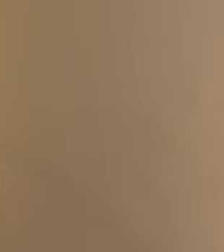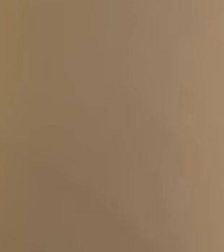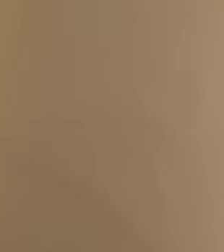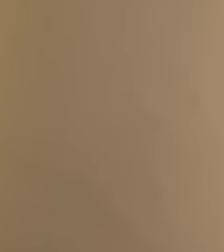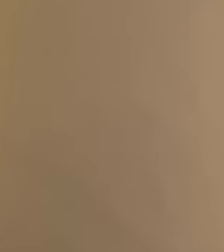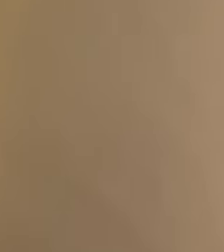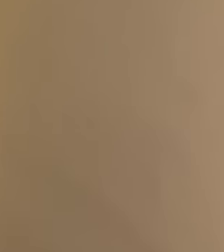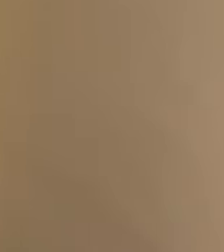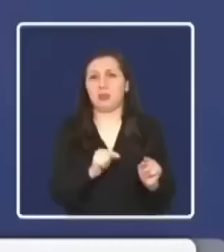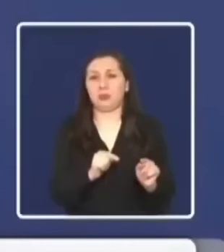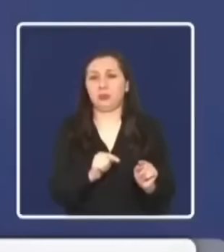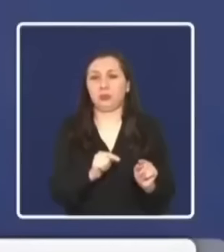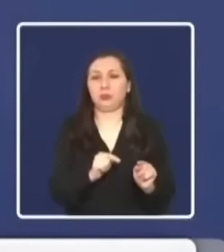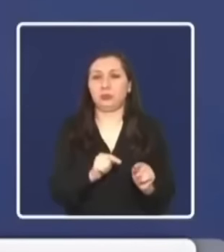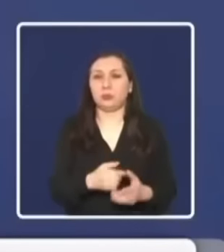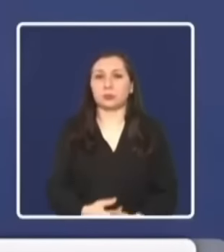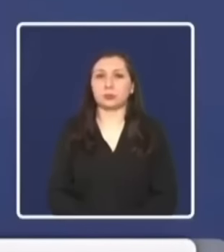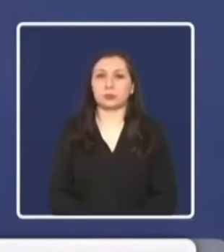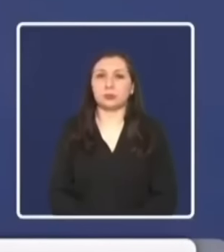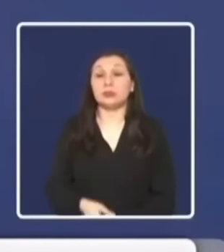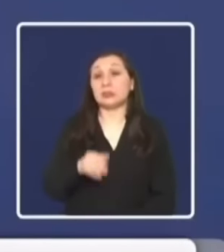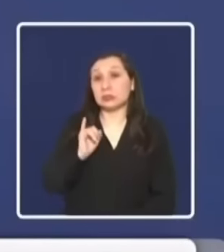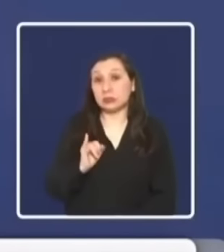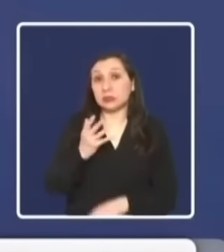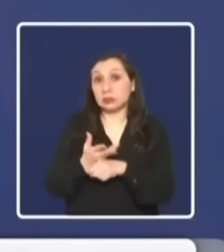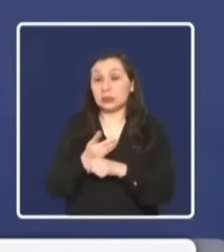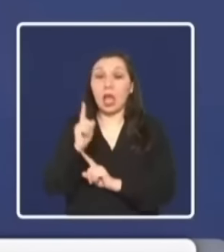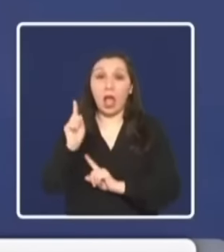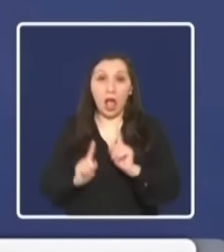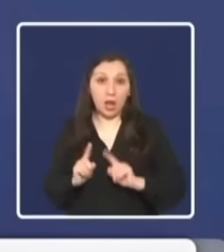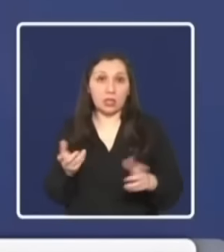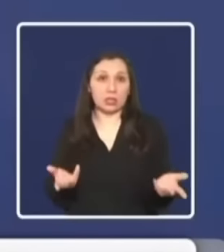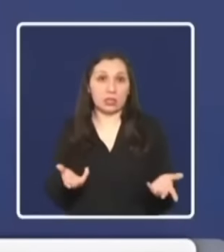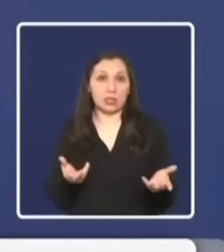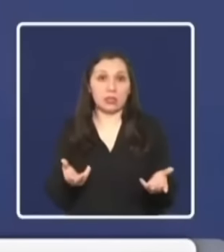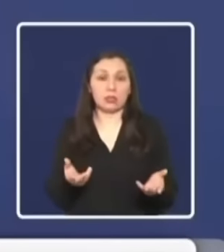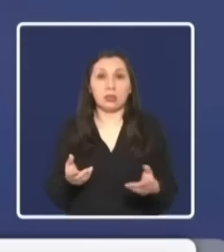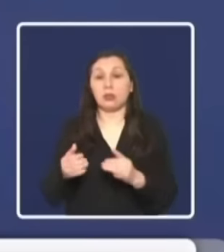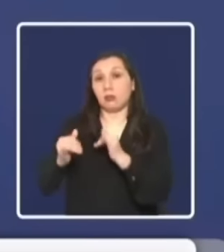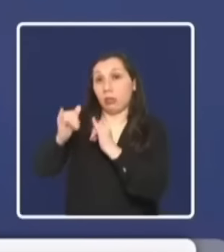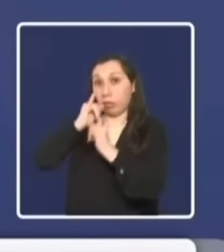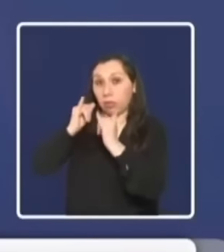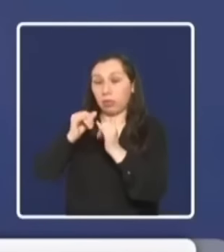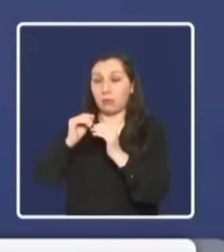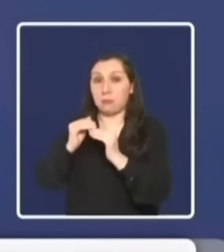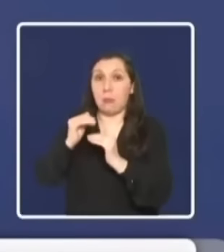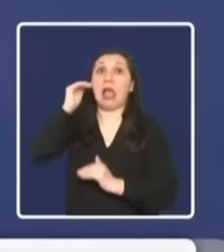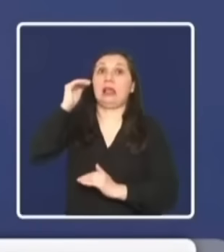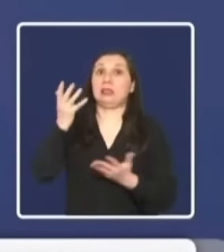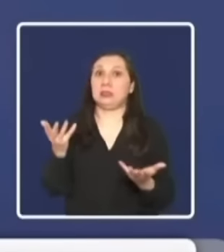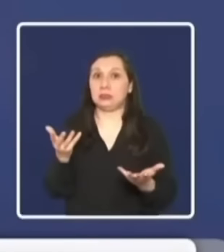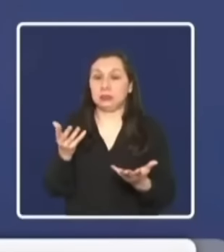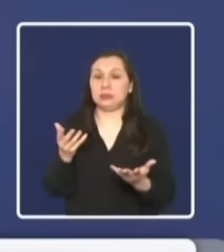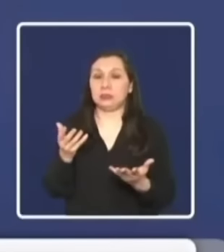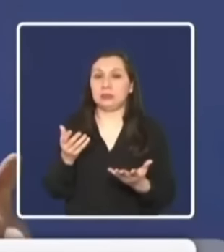a ver el video, señor director. Si hay alguien que bebe más de la cuenta, si hay alguien